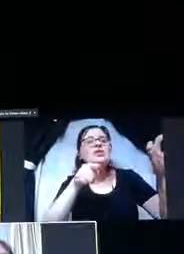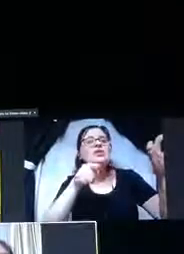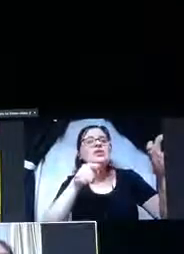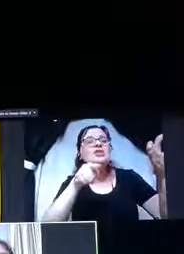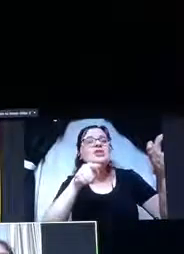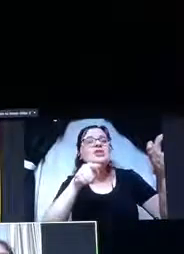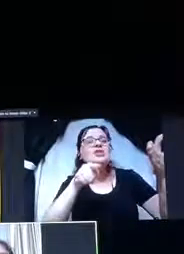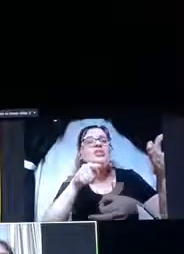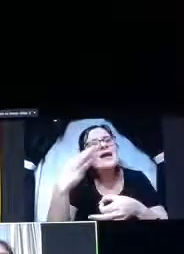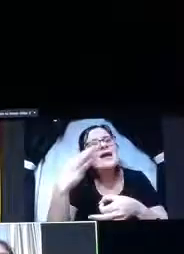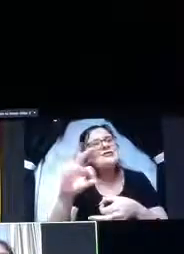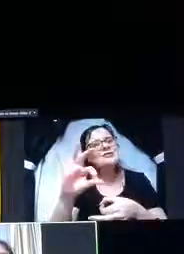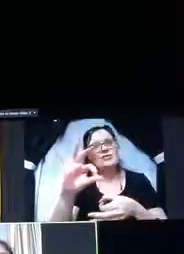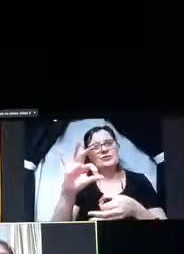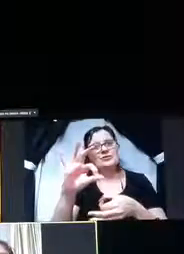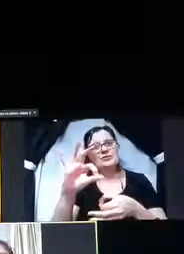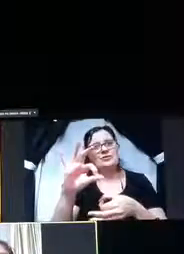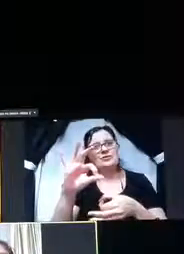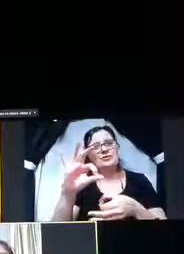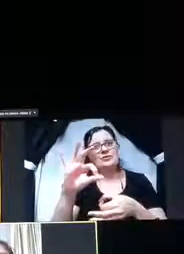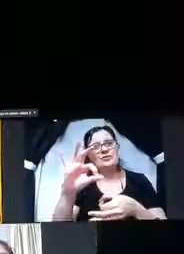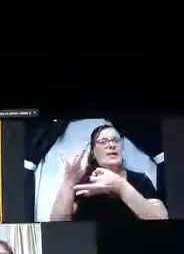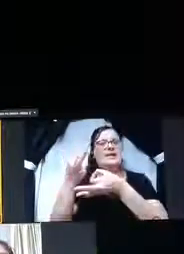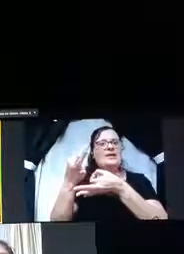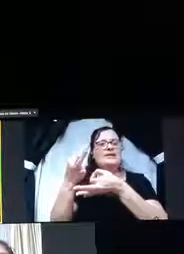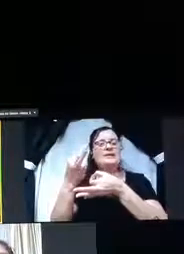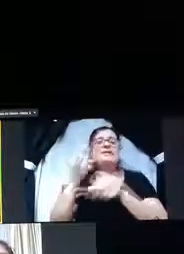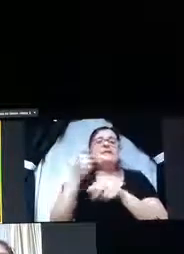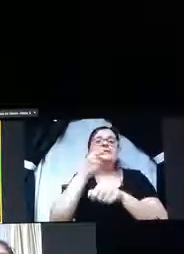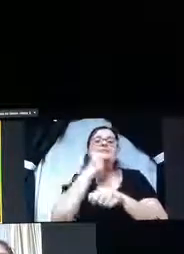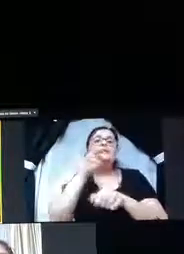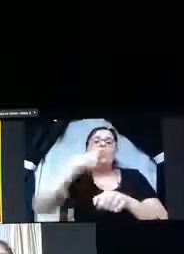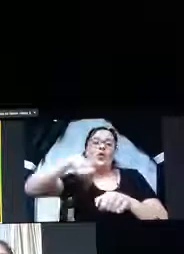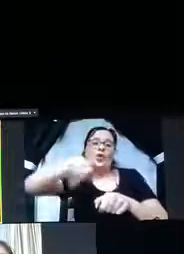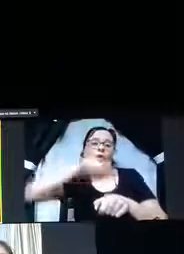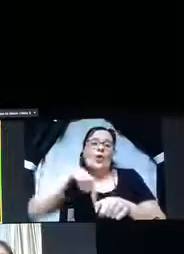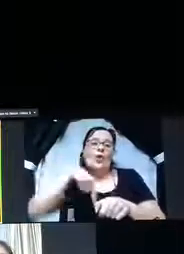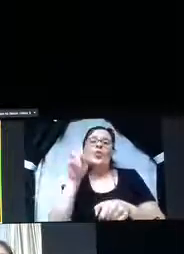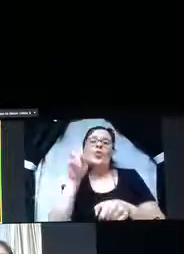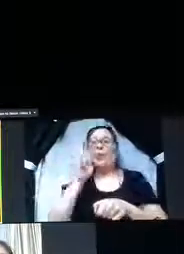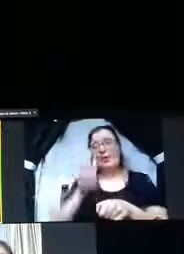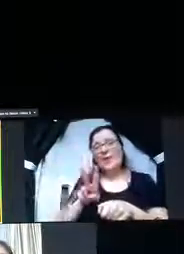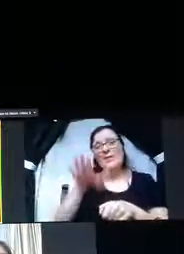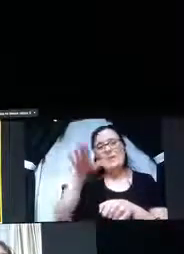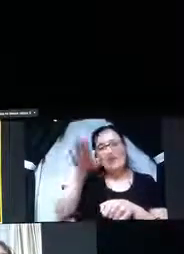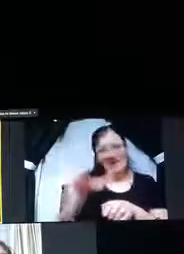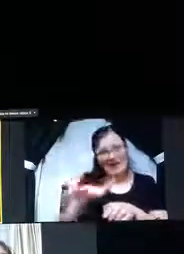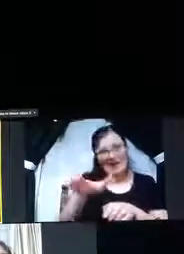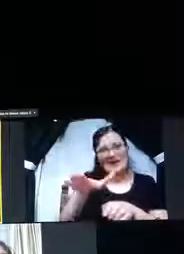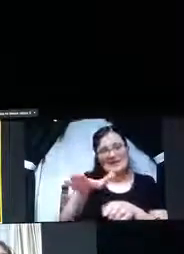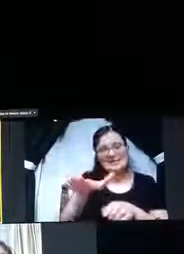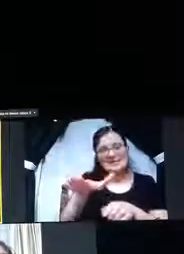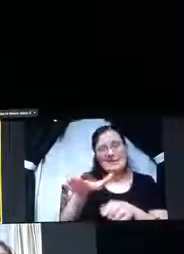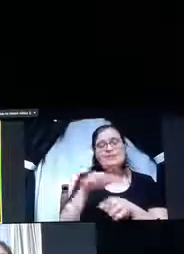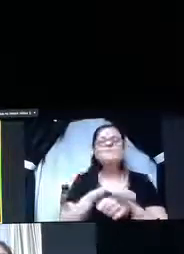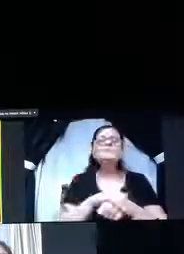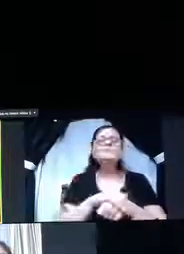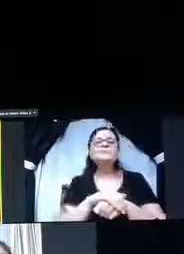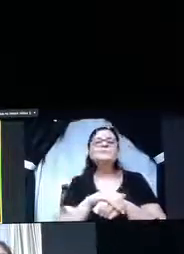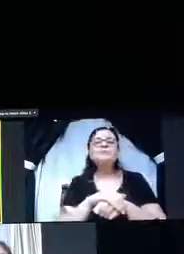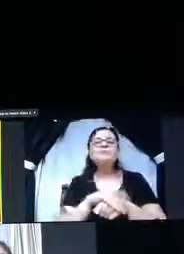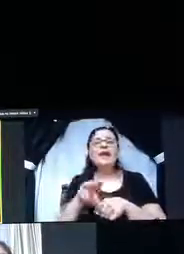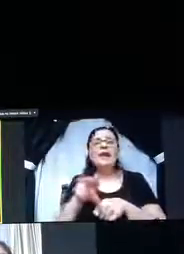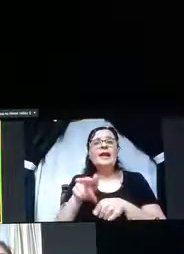persona. Entonces, cuando nosotros nos acercamos al universo de un niño con